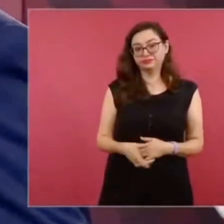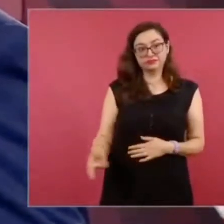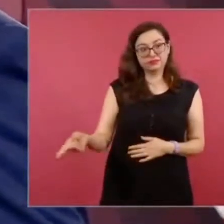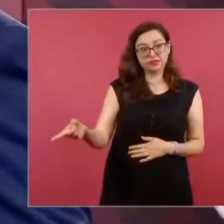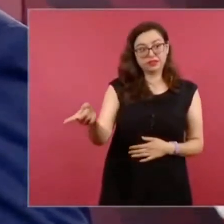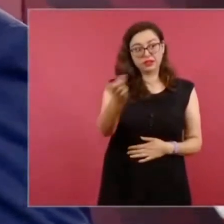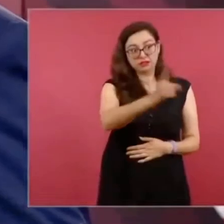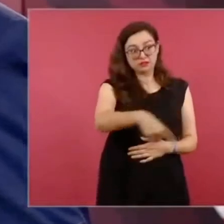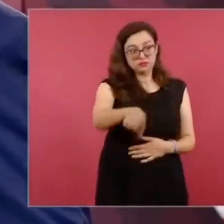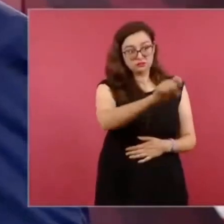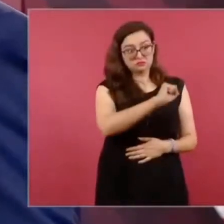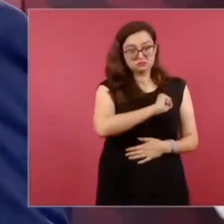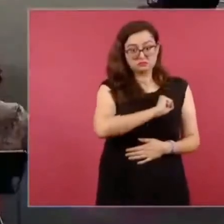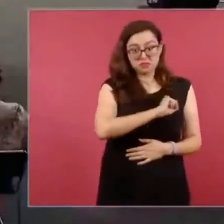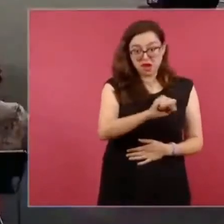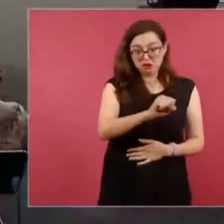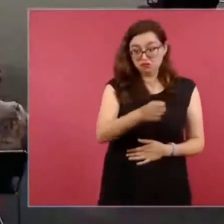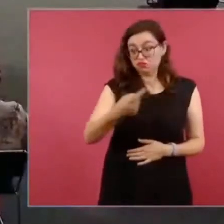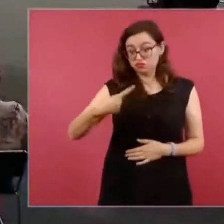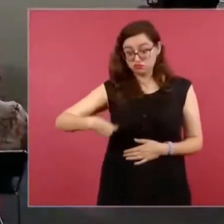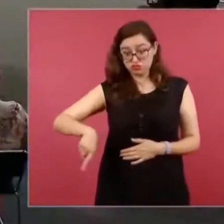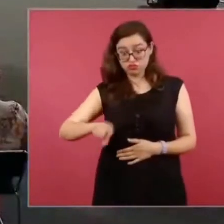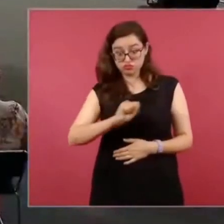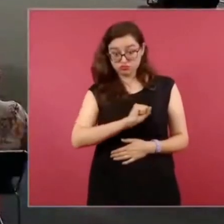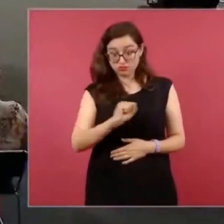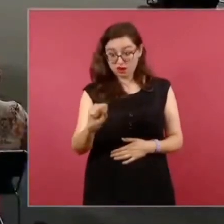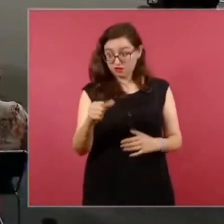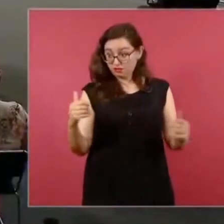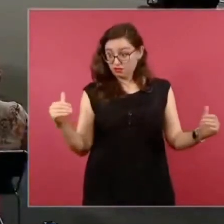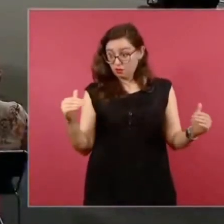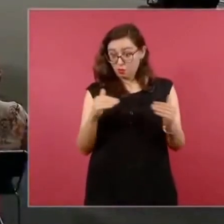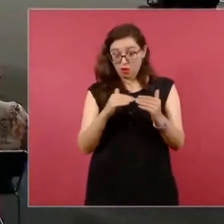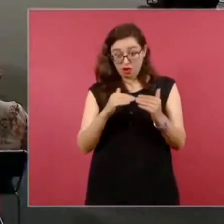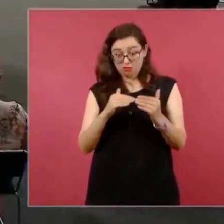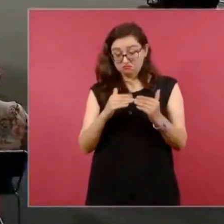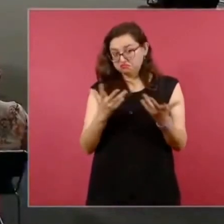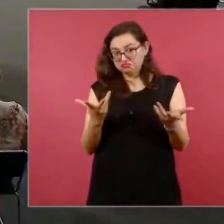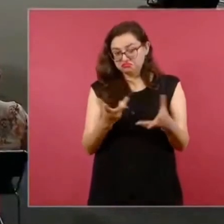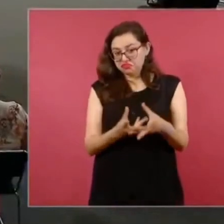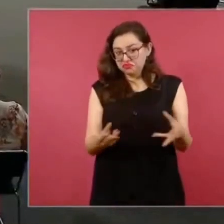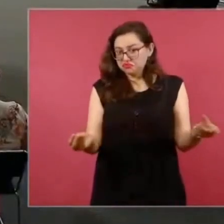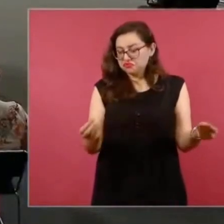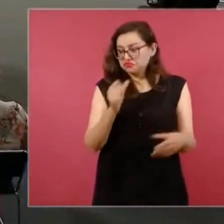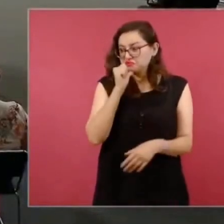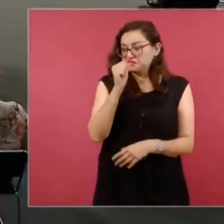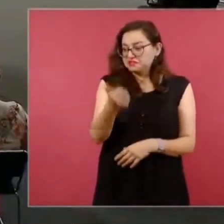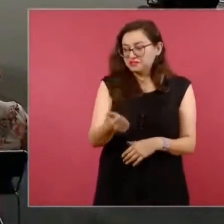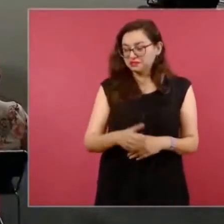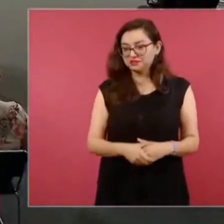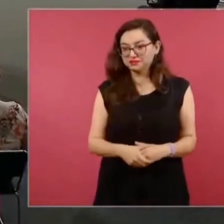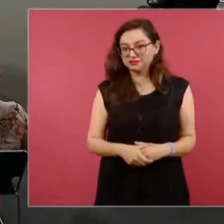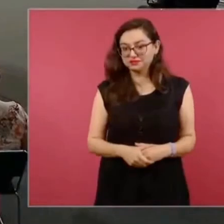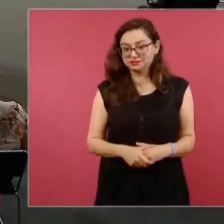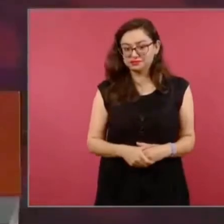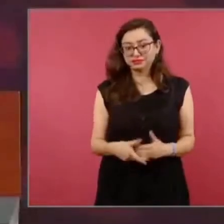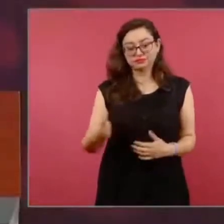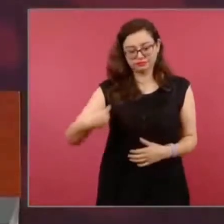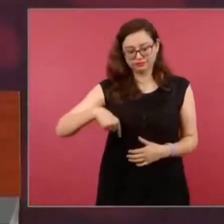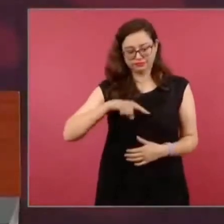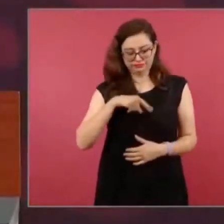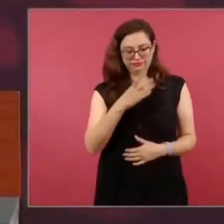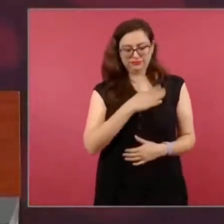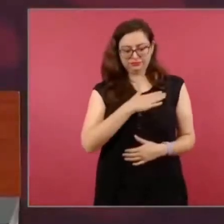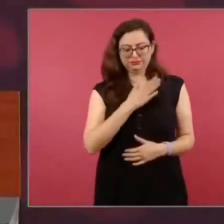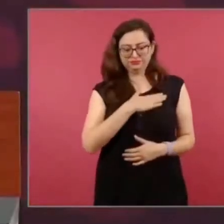El mal hay que enfrentarlo haciendo el bien. y que la paz es fruto